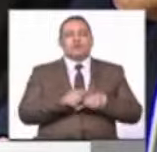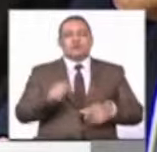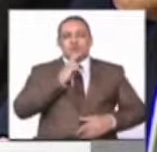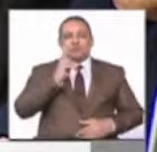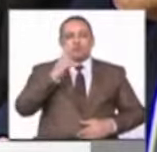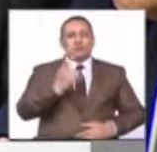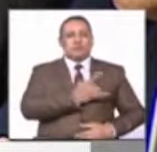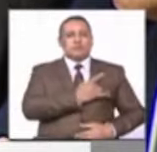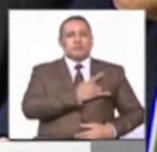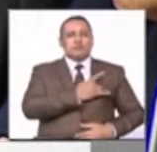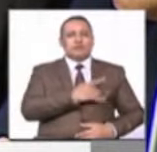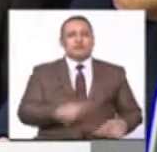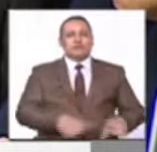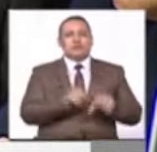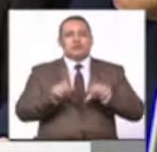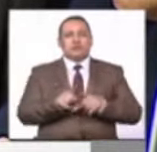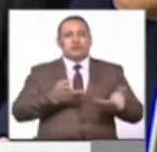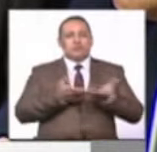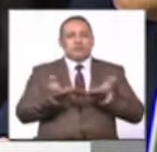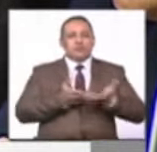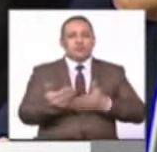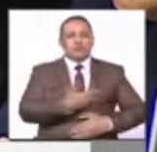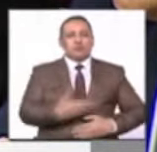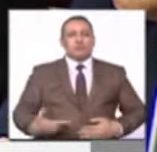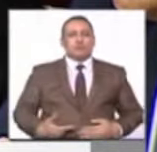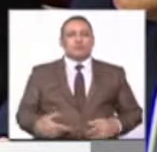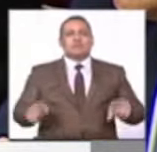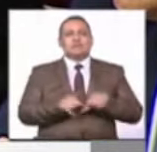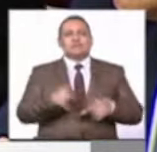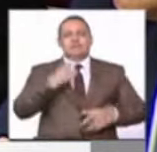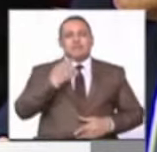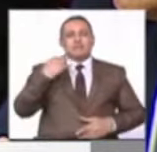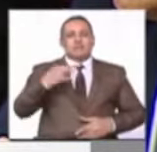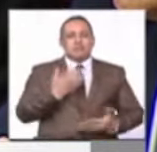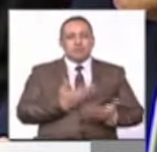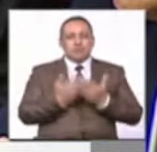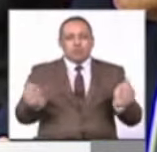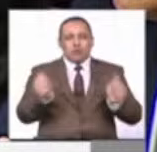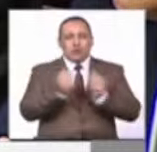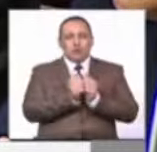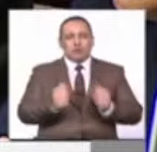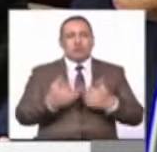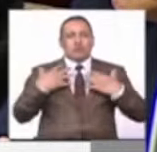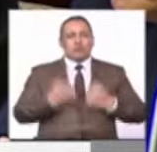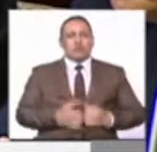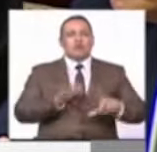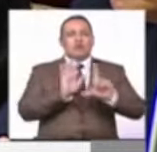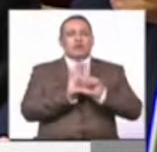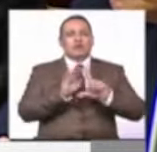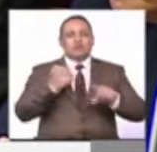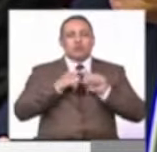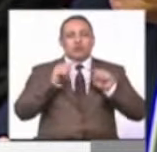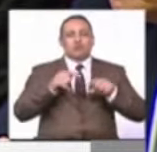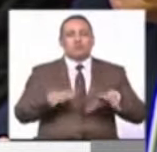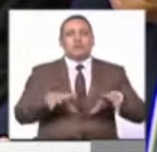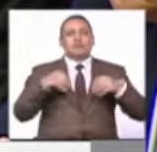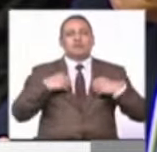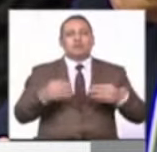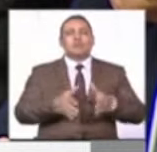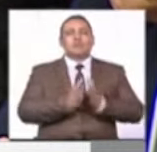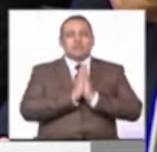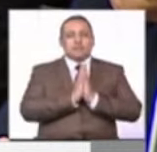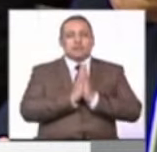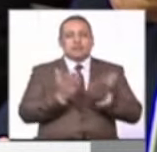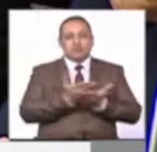universitario y como servidor público siempre apegado al derecho por ello Me permito